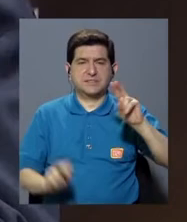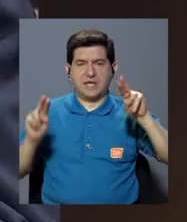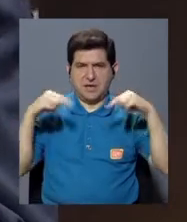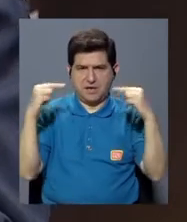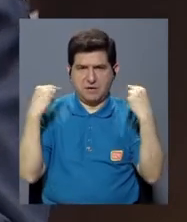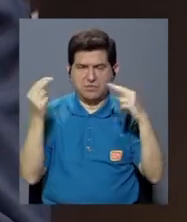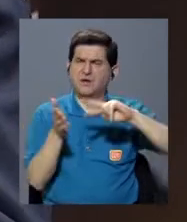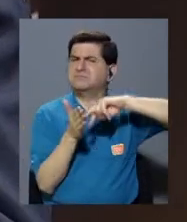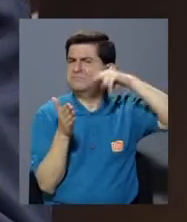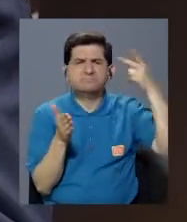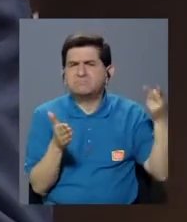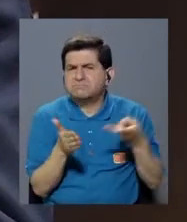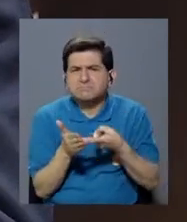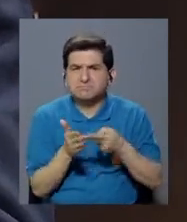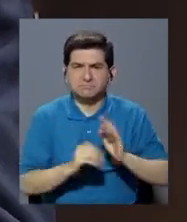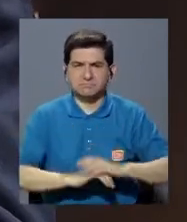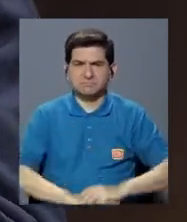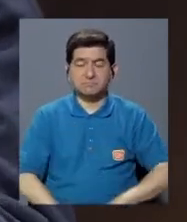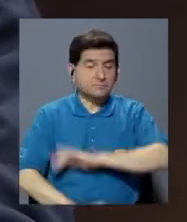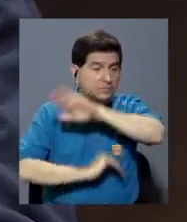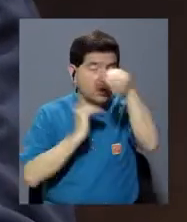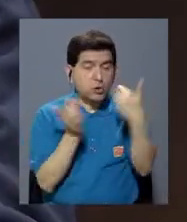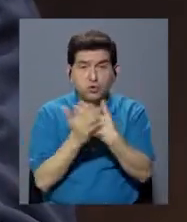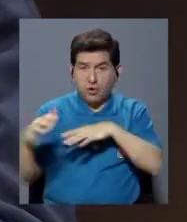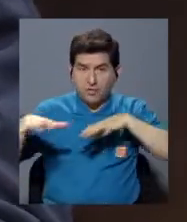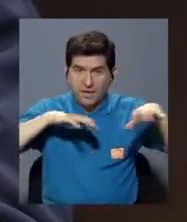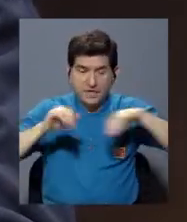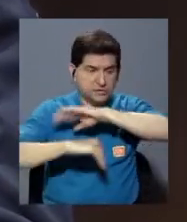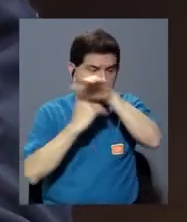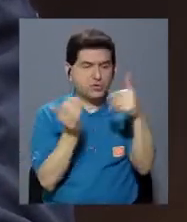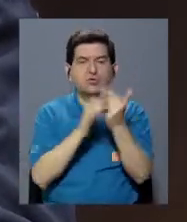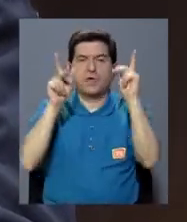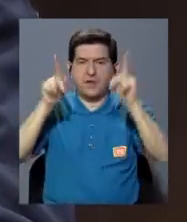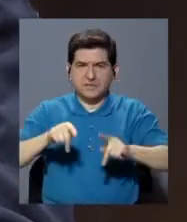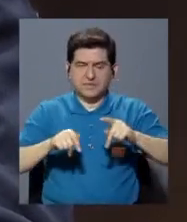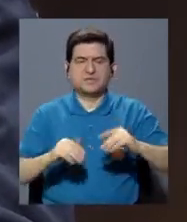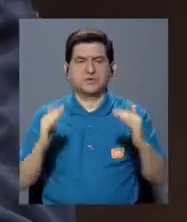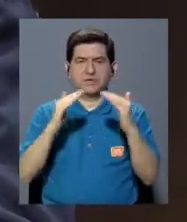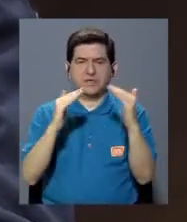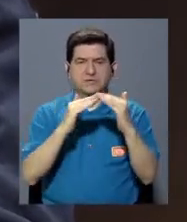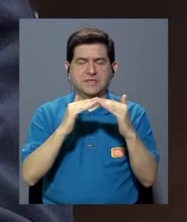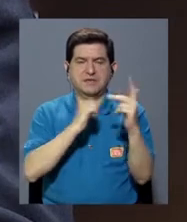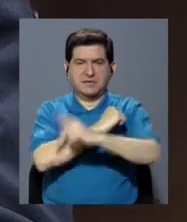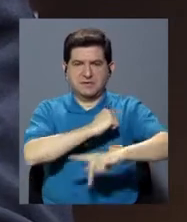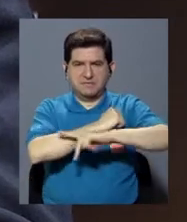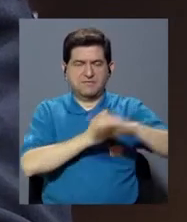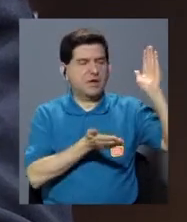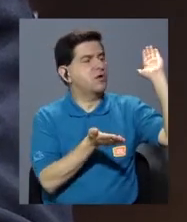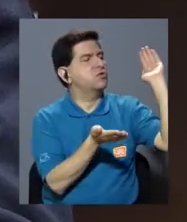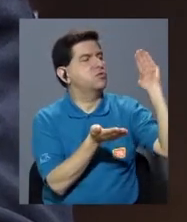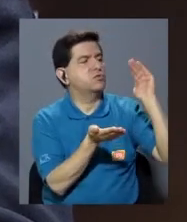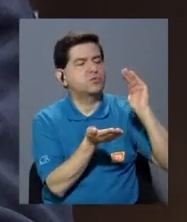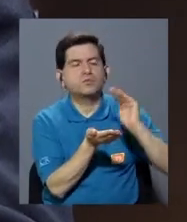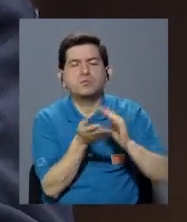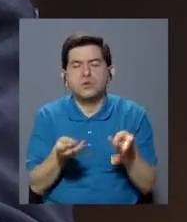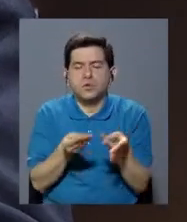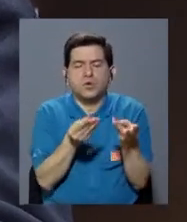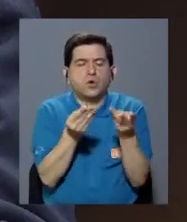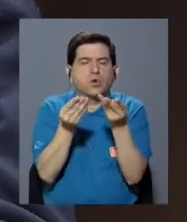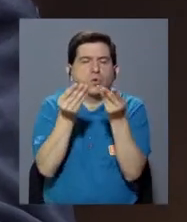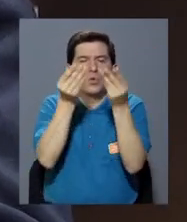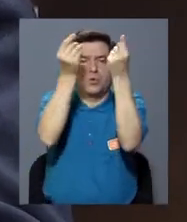Y eso implica, digamos, que todas las acciones de todos los habitantes contribuyan a reducir emisiones.